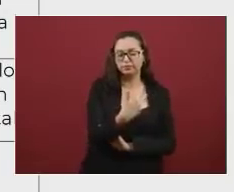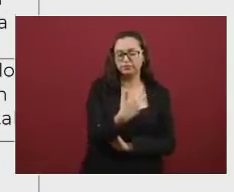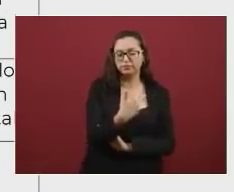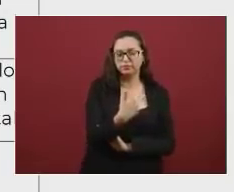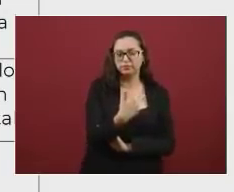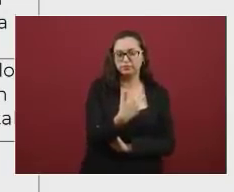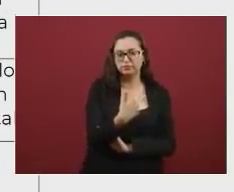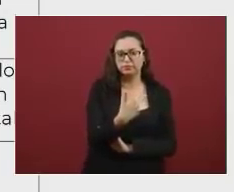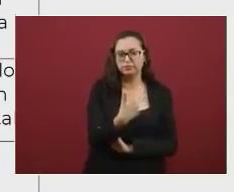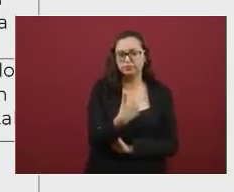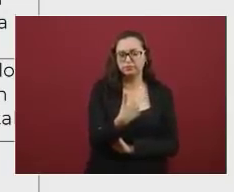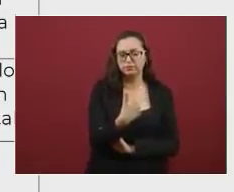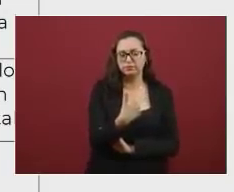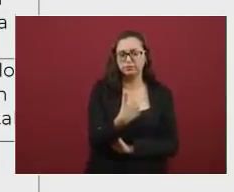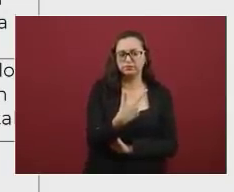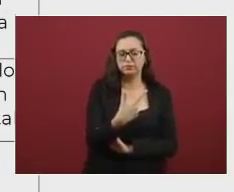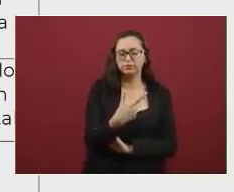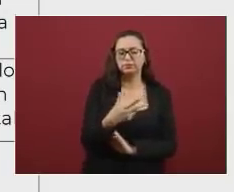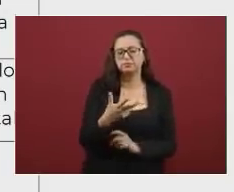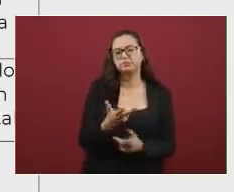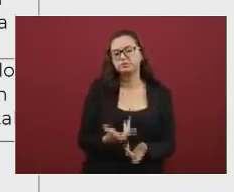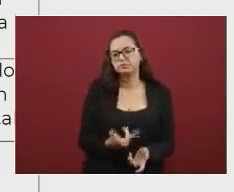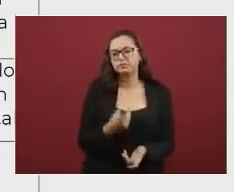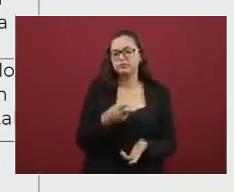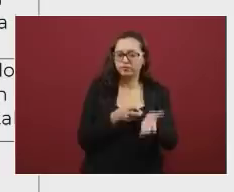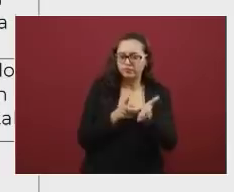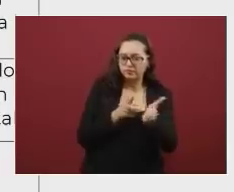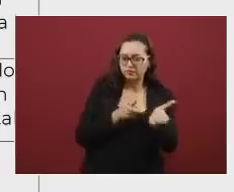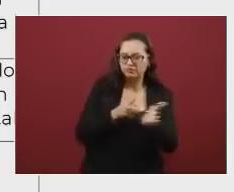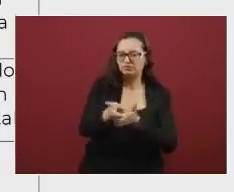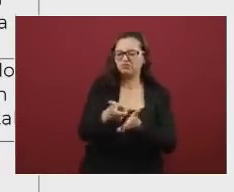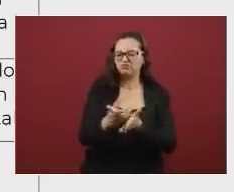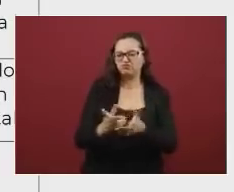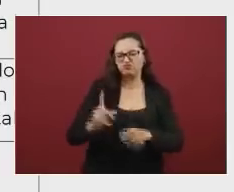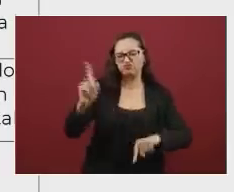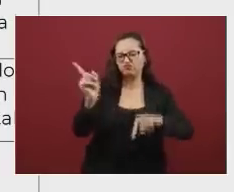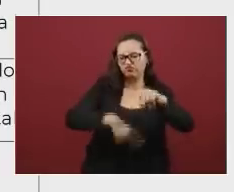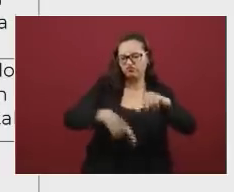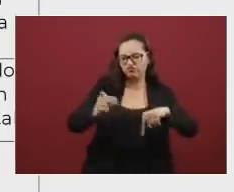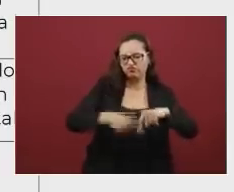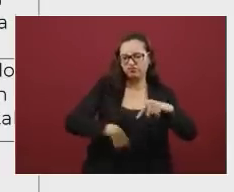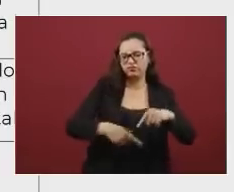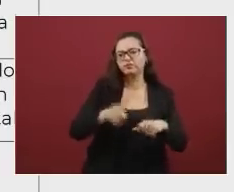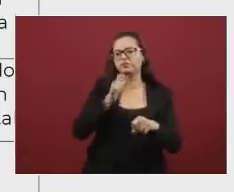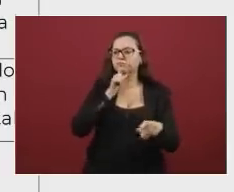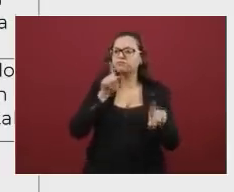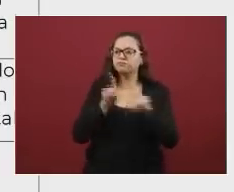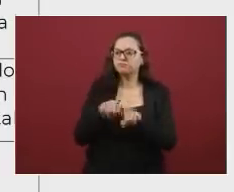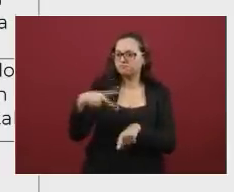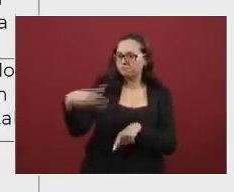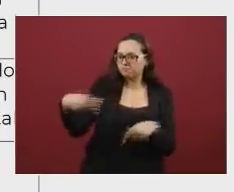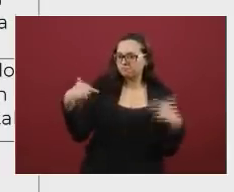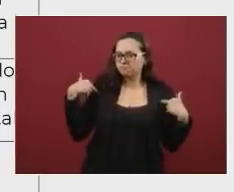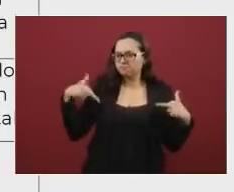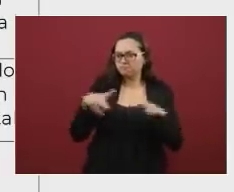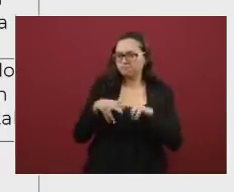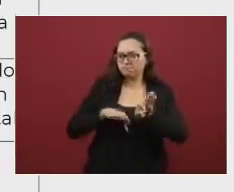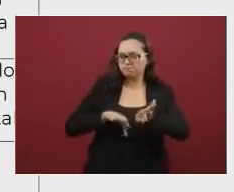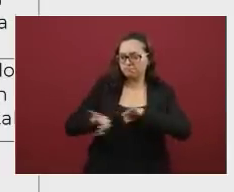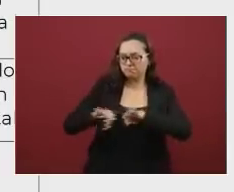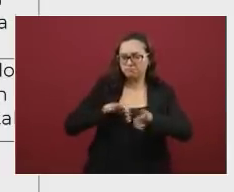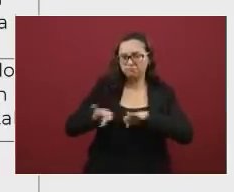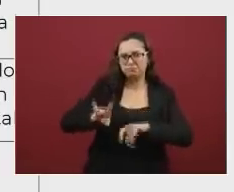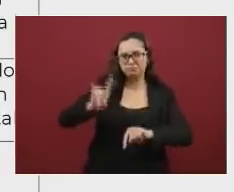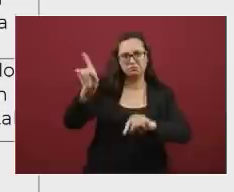derechos y se afectó la certeza y la estabilidad laborales. En